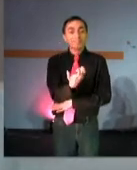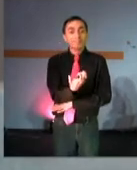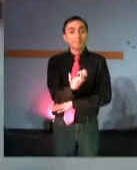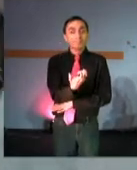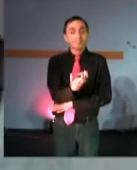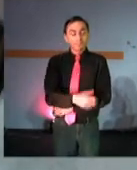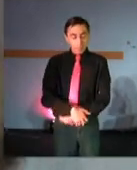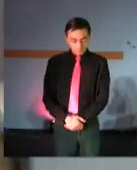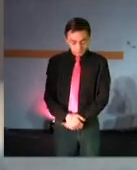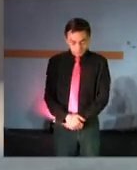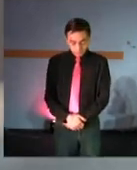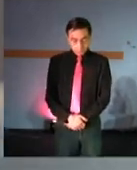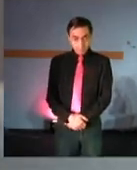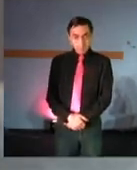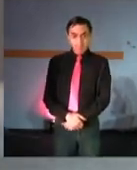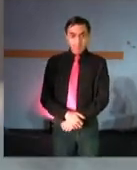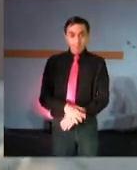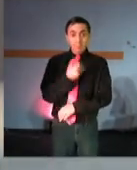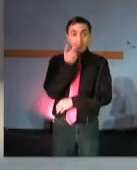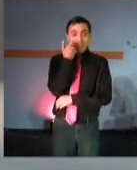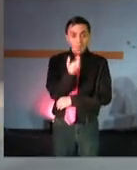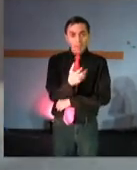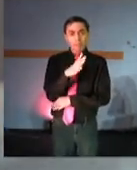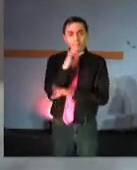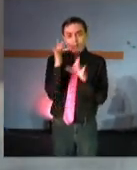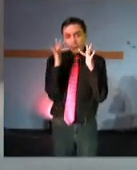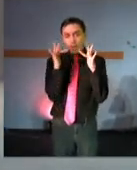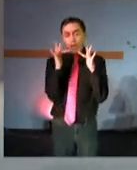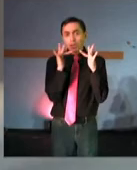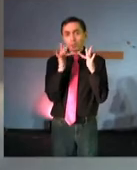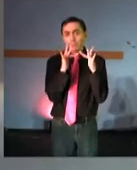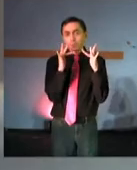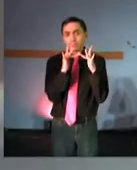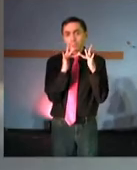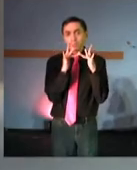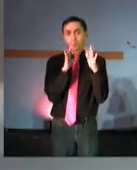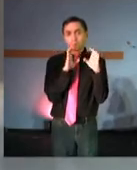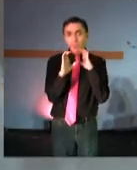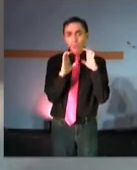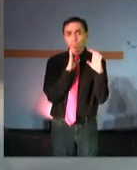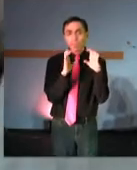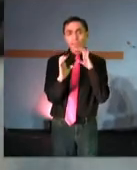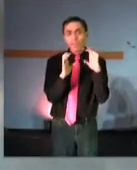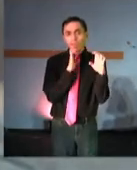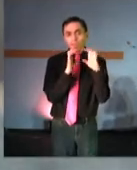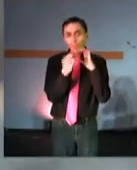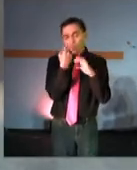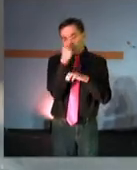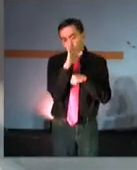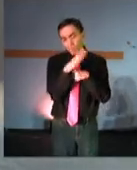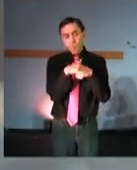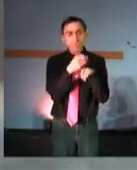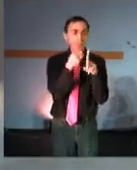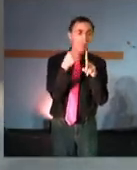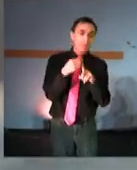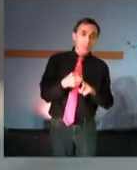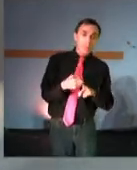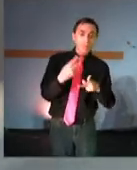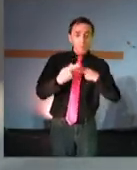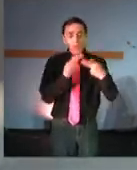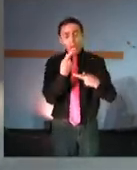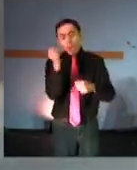pero queremos mantener un canal de comunicación abierto, permanente, seguirnos organizando para discutir, preguntar,